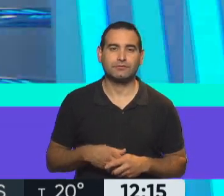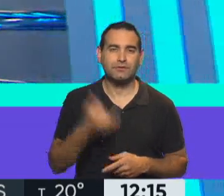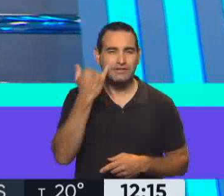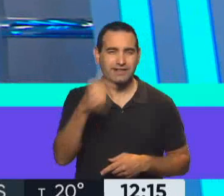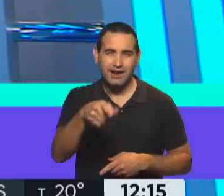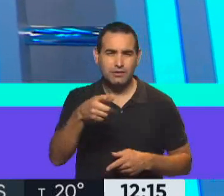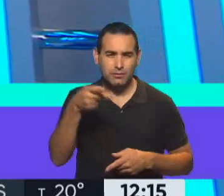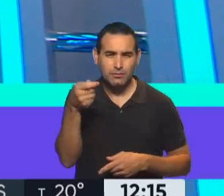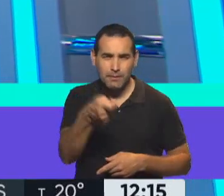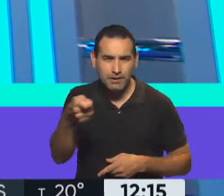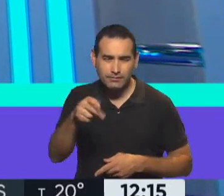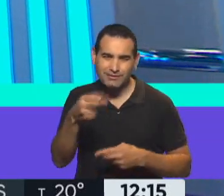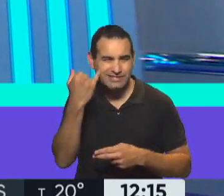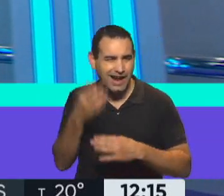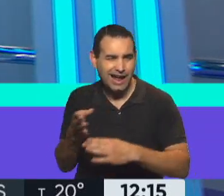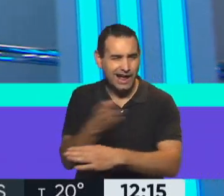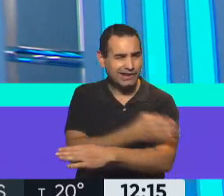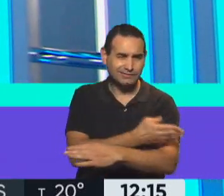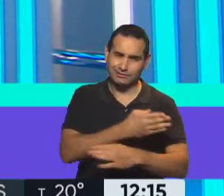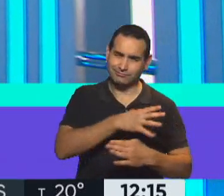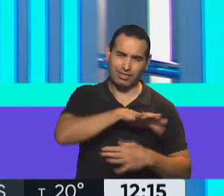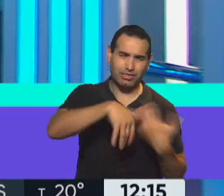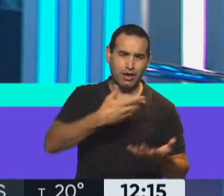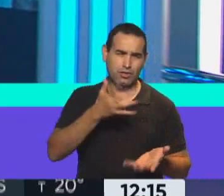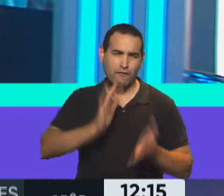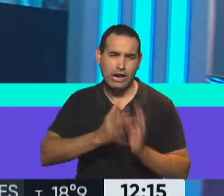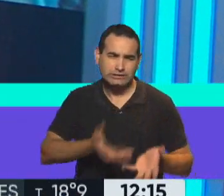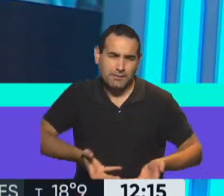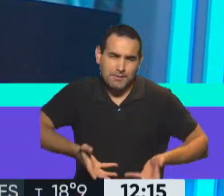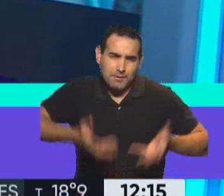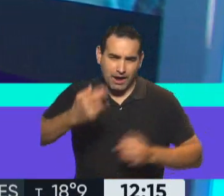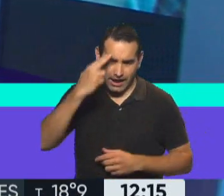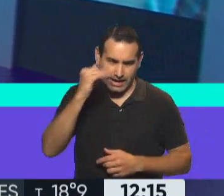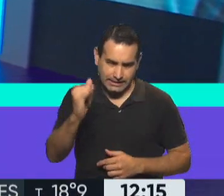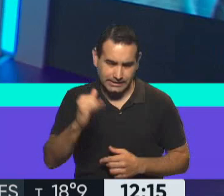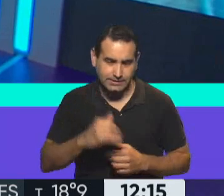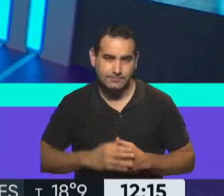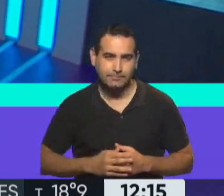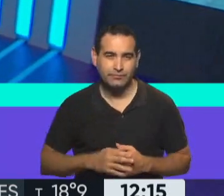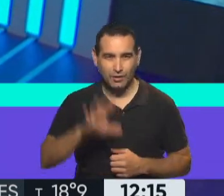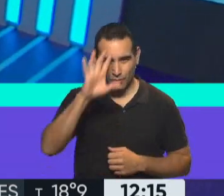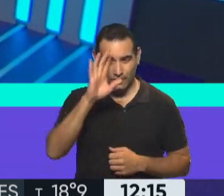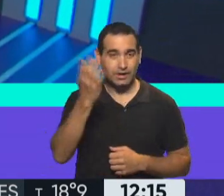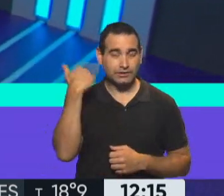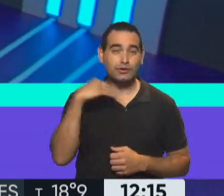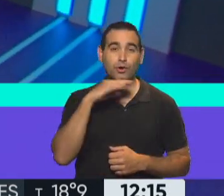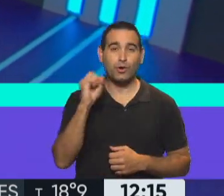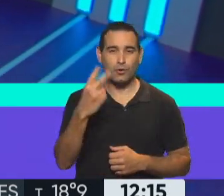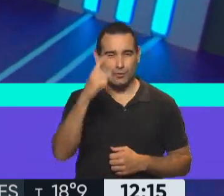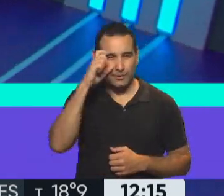situación que se viene dando desde el principio de año de muchísima violencia en haití recordemos joven el más el